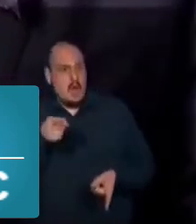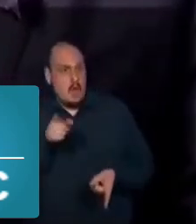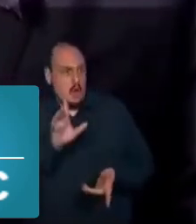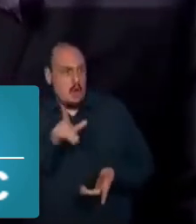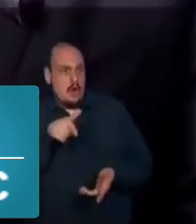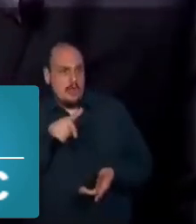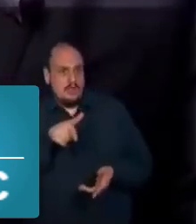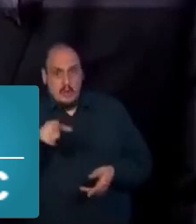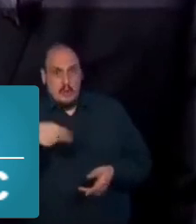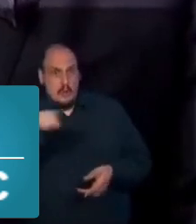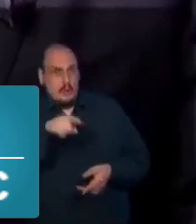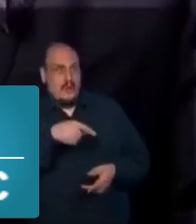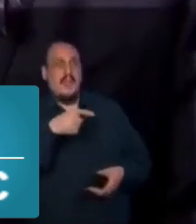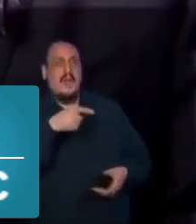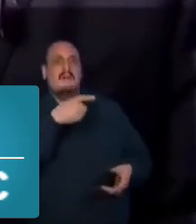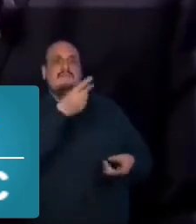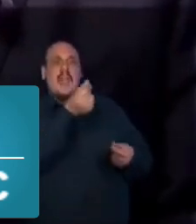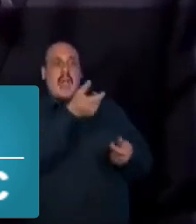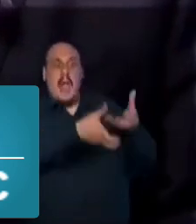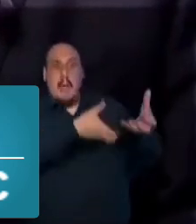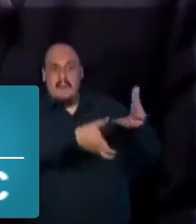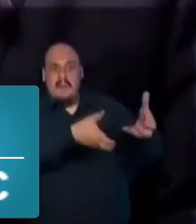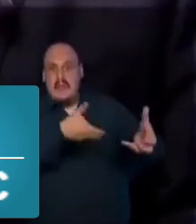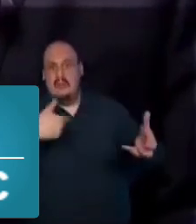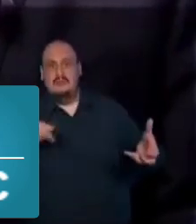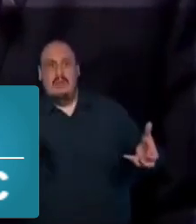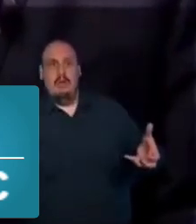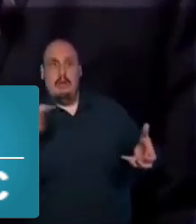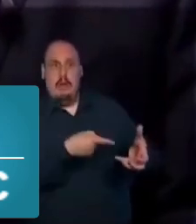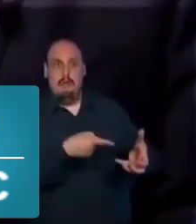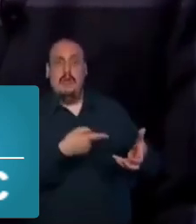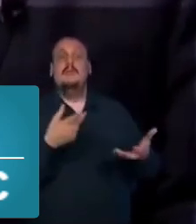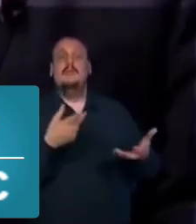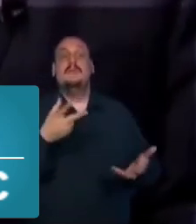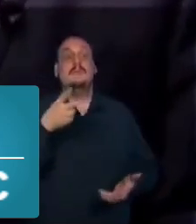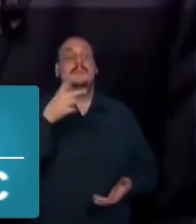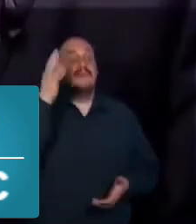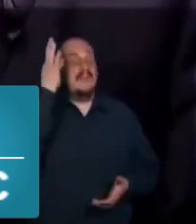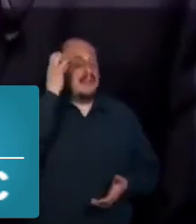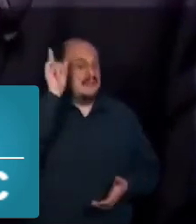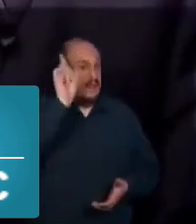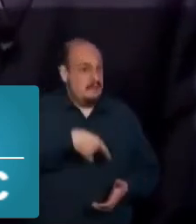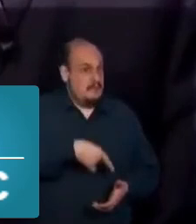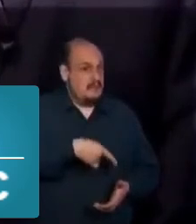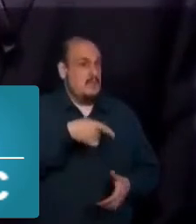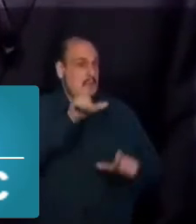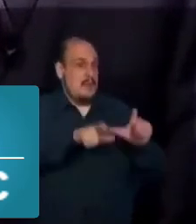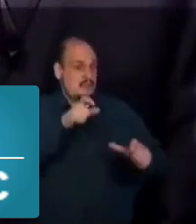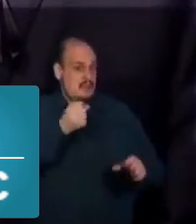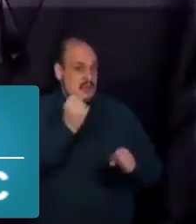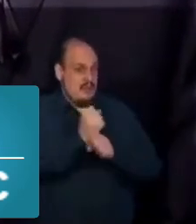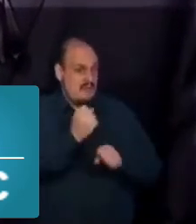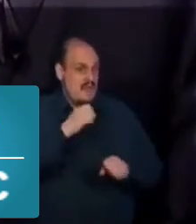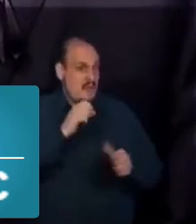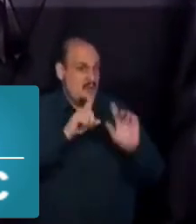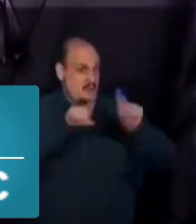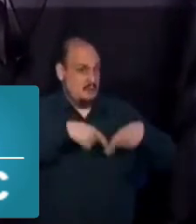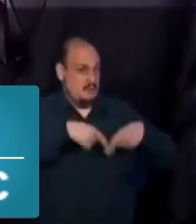porque en la primera vuelta allí Daniel cioli el candidato del oficialismo había obtenido en primera vuelta el 37,08